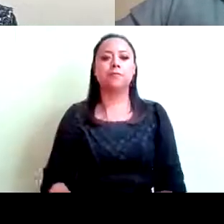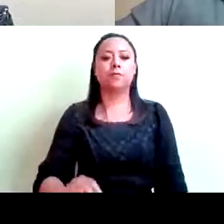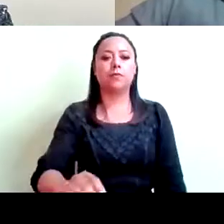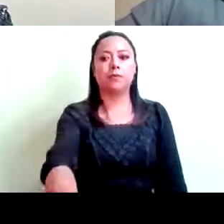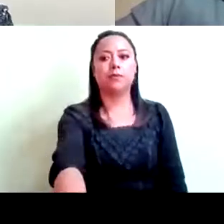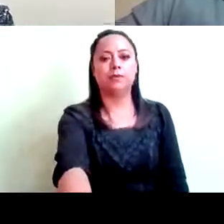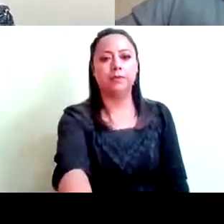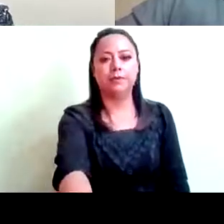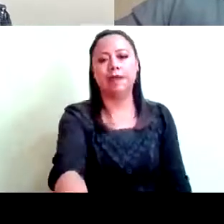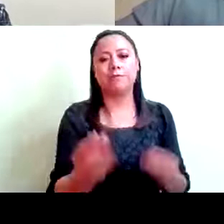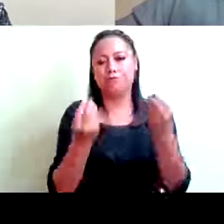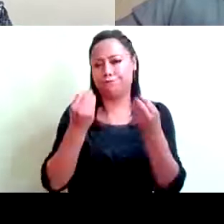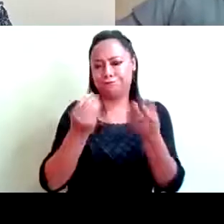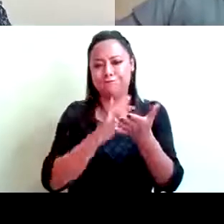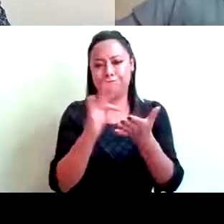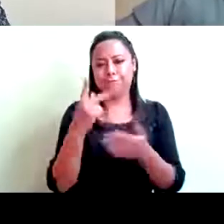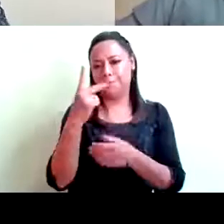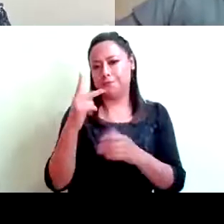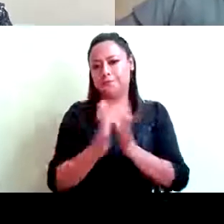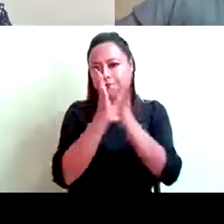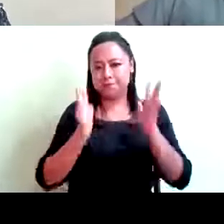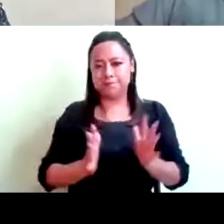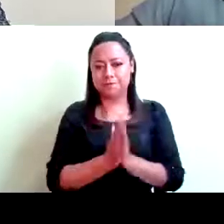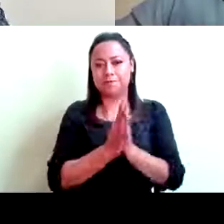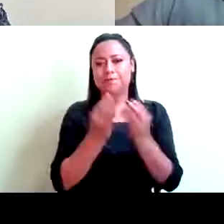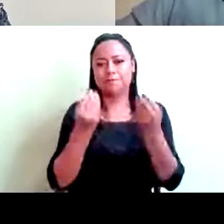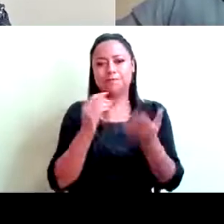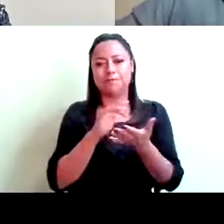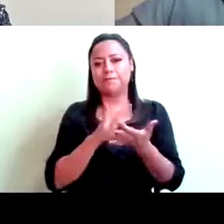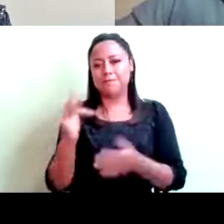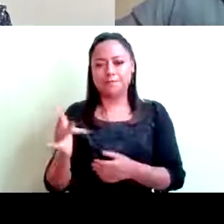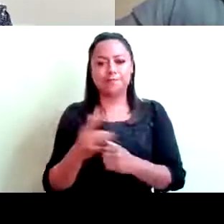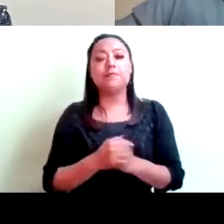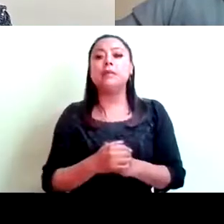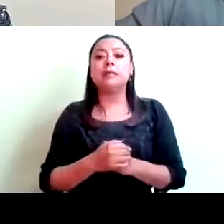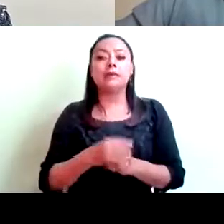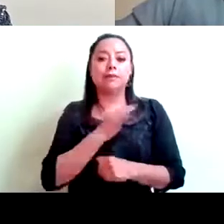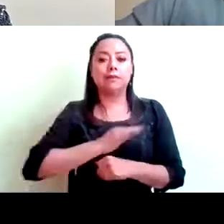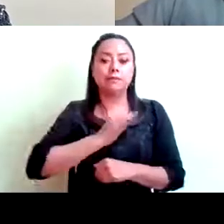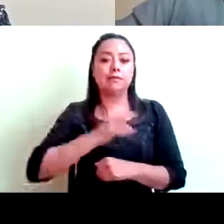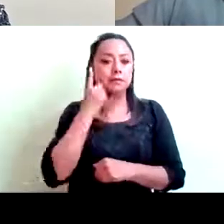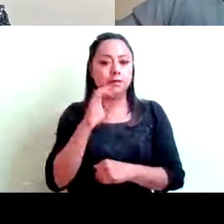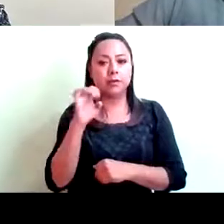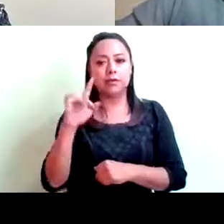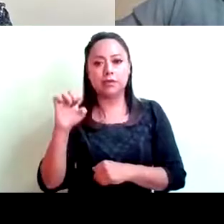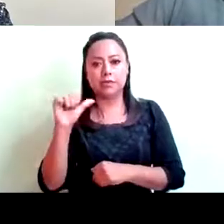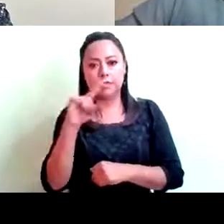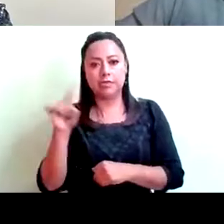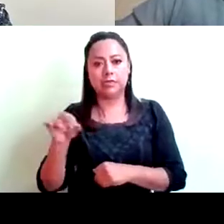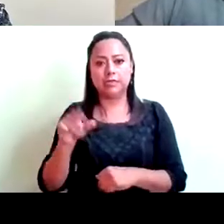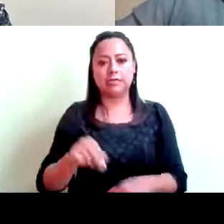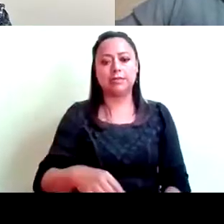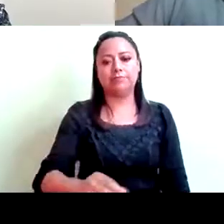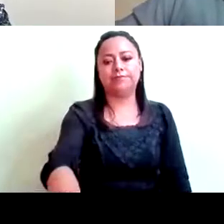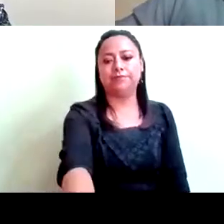participación. Muchísimas gracias, diputado Eleazar, felicidades. Diputada Marisela, gracias, que tenga una excelente tarde. Diputada Ana Cristina, que